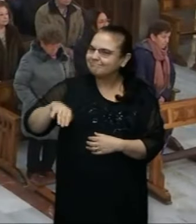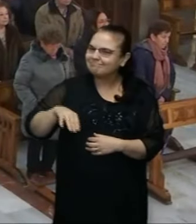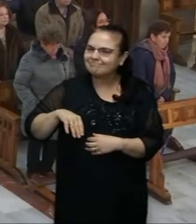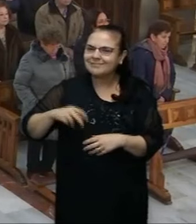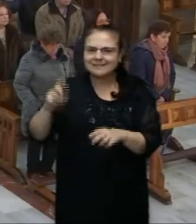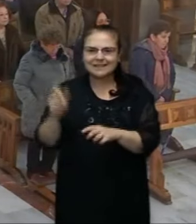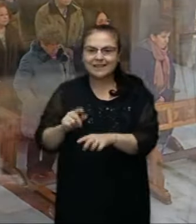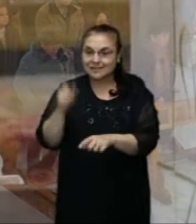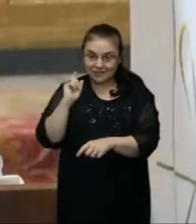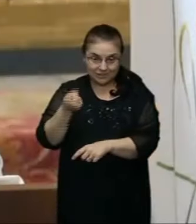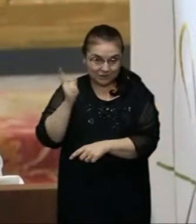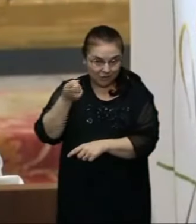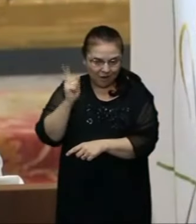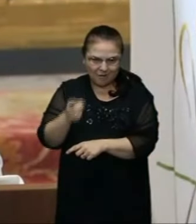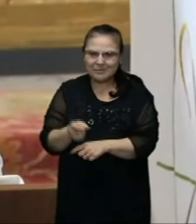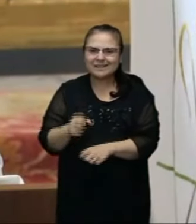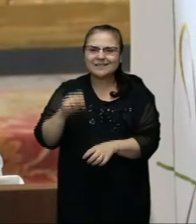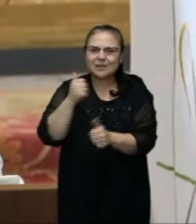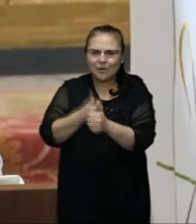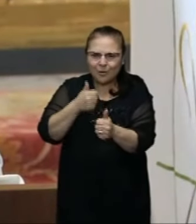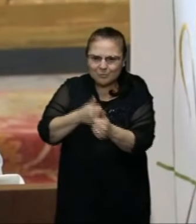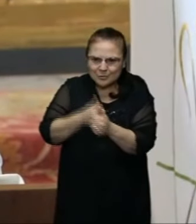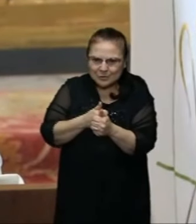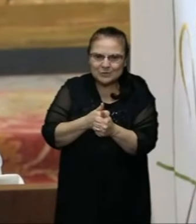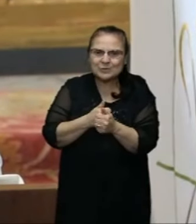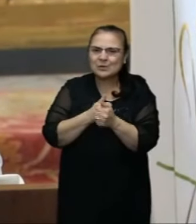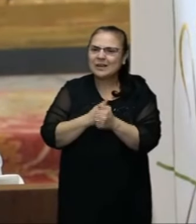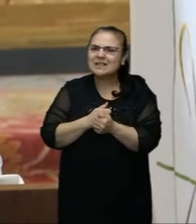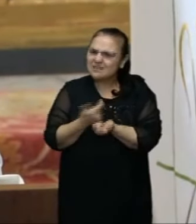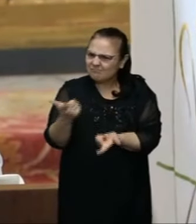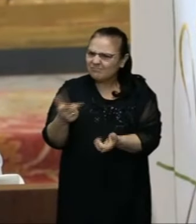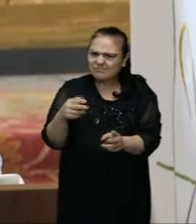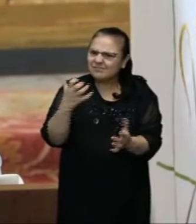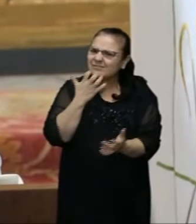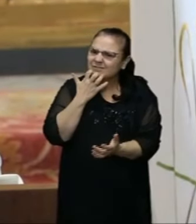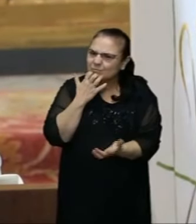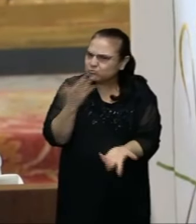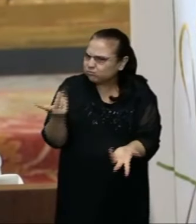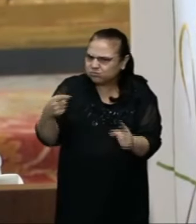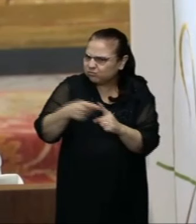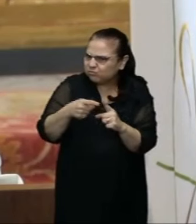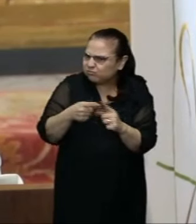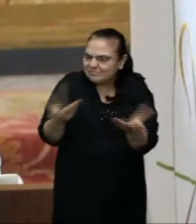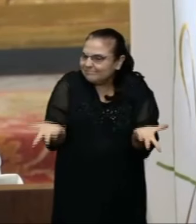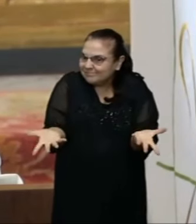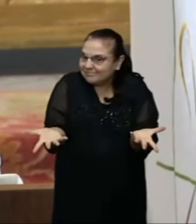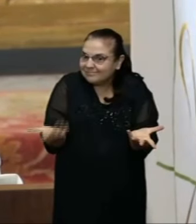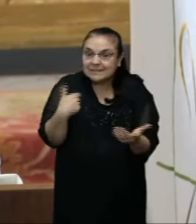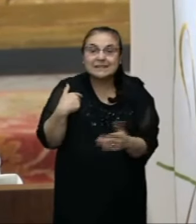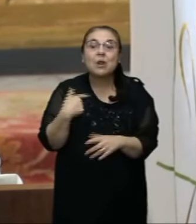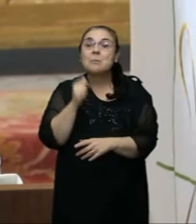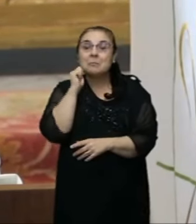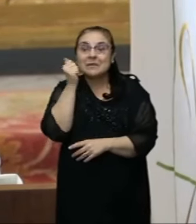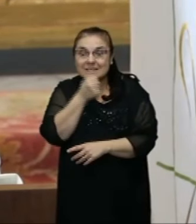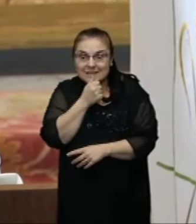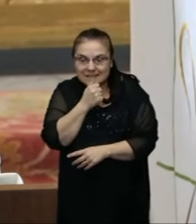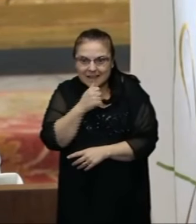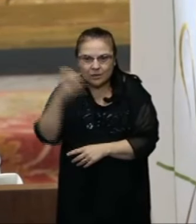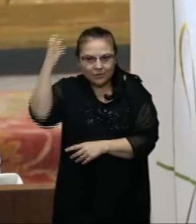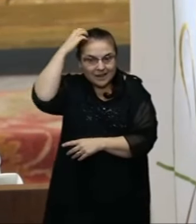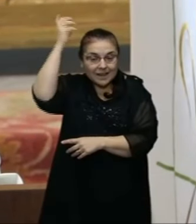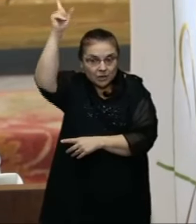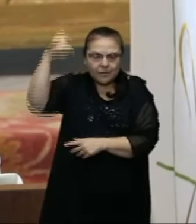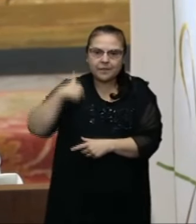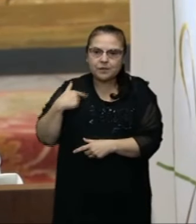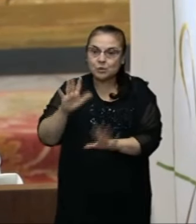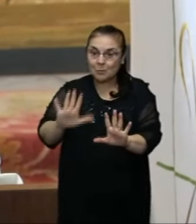le preguntaban el sentido de las parábolas. Él les dijo: a vosotros se os ha dado el misterio del reino de Dios.